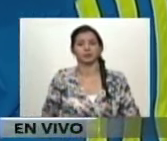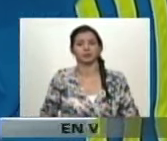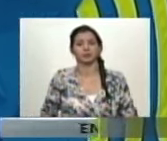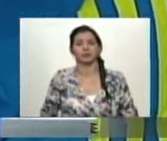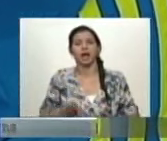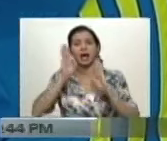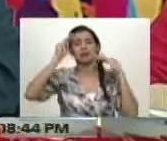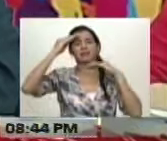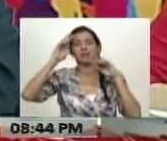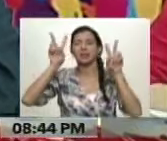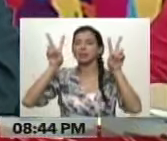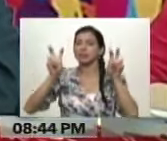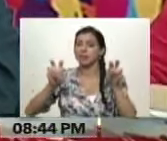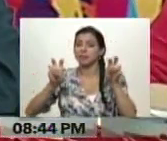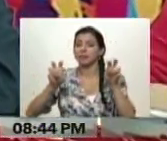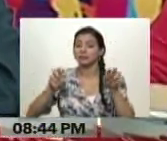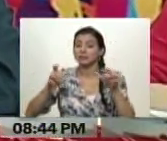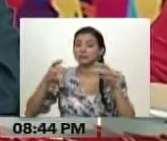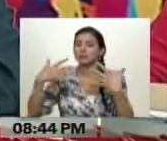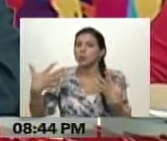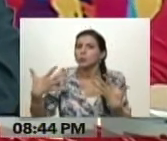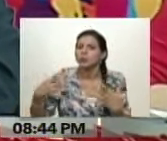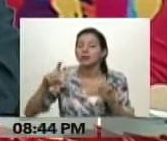atender los asuntos realmente del pueblo,